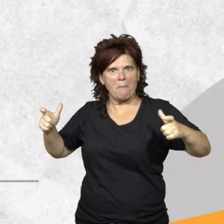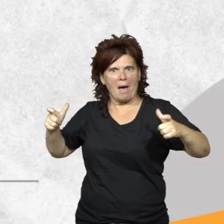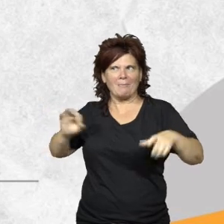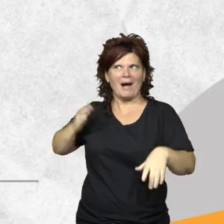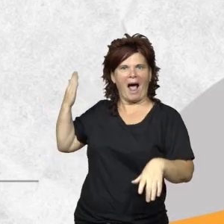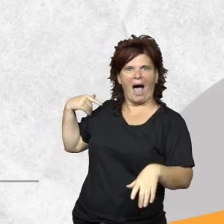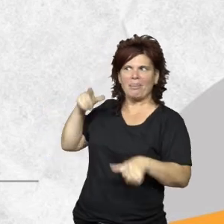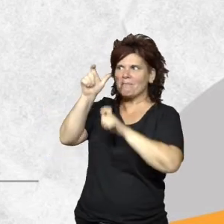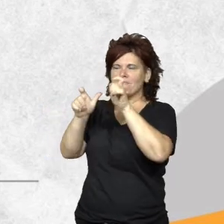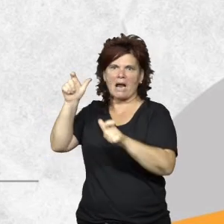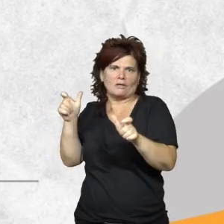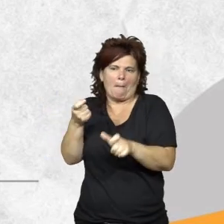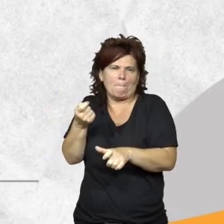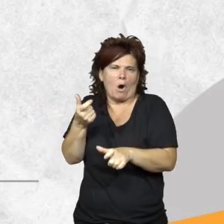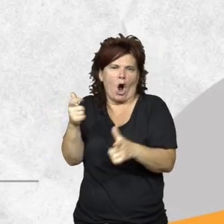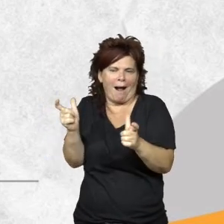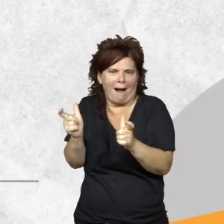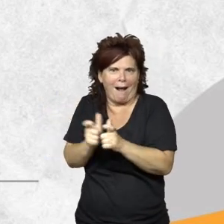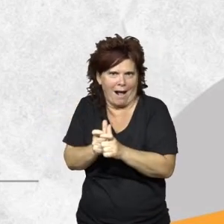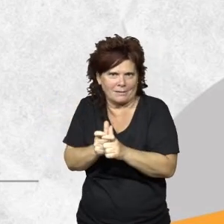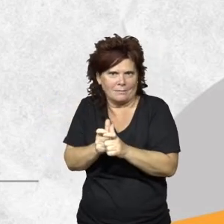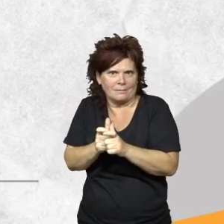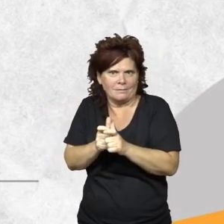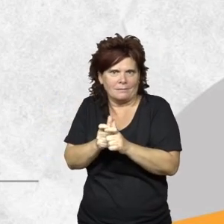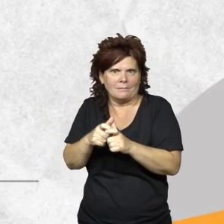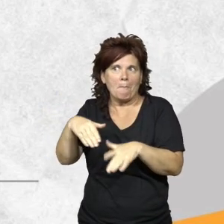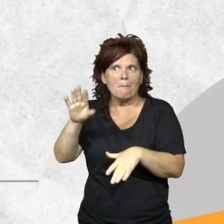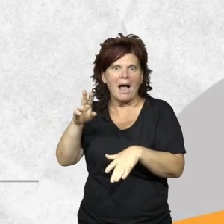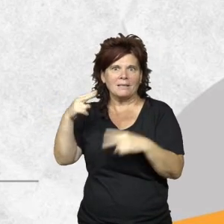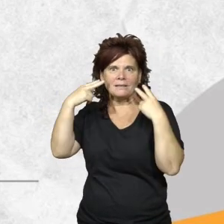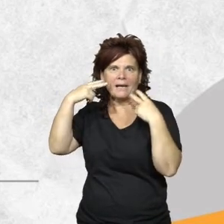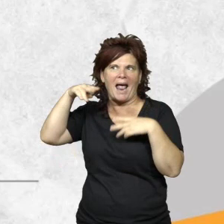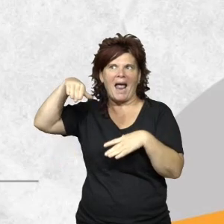habitantes y la mayoría eran extranjeros.